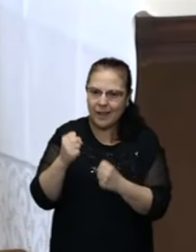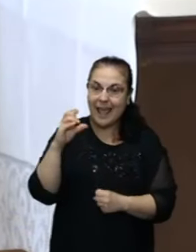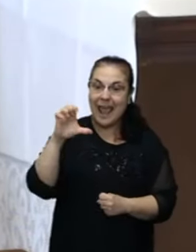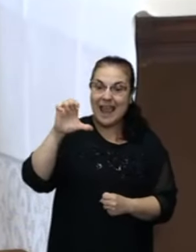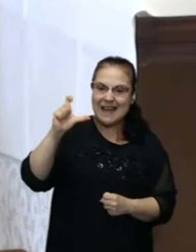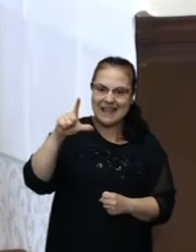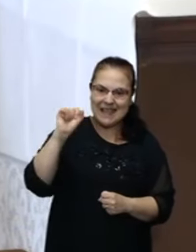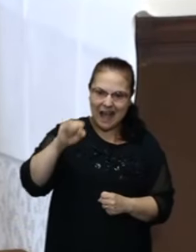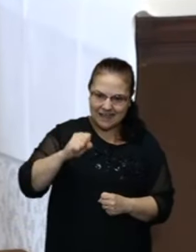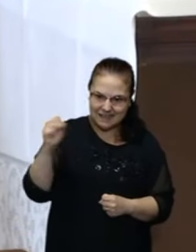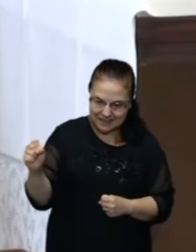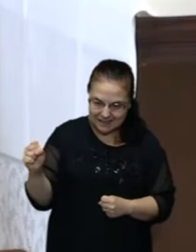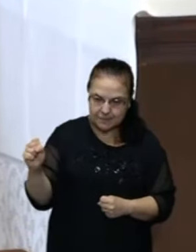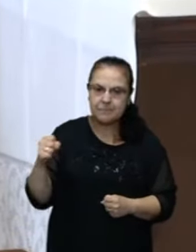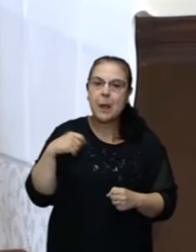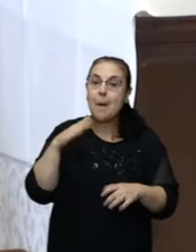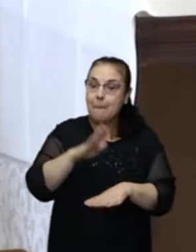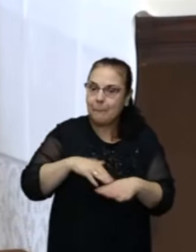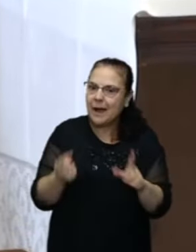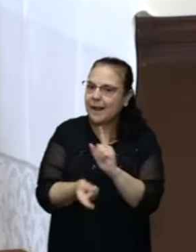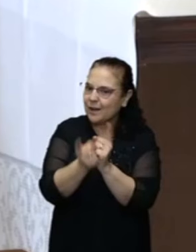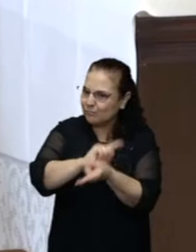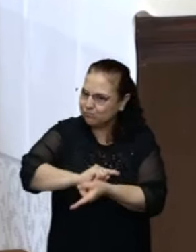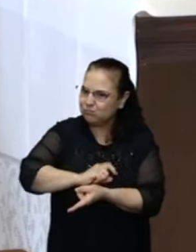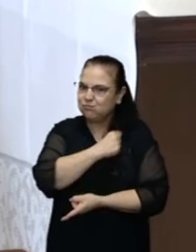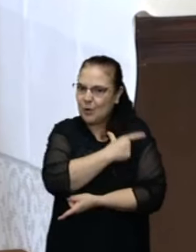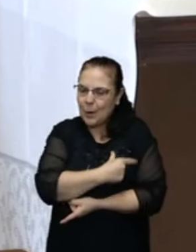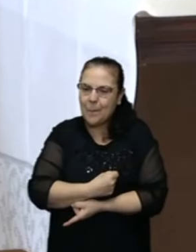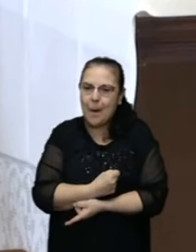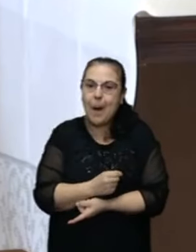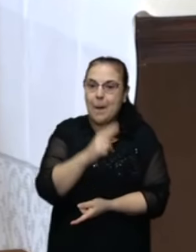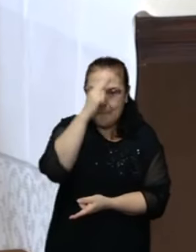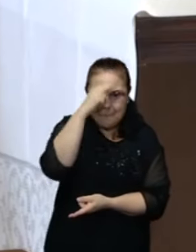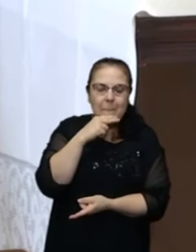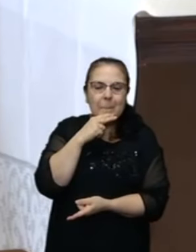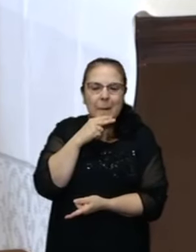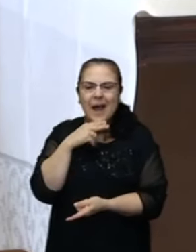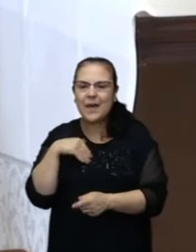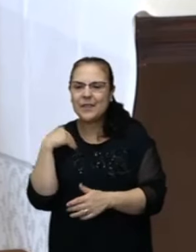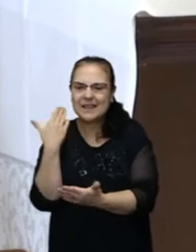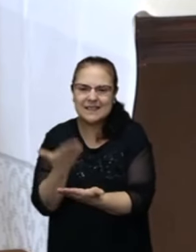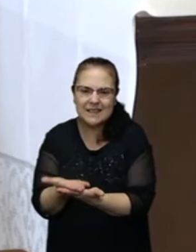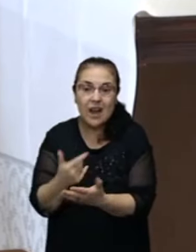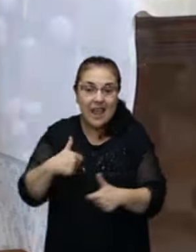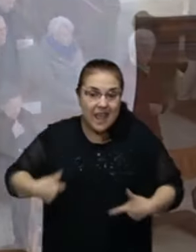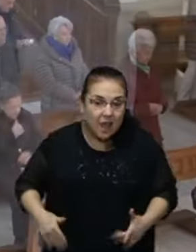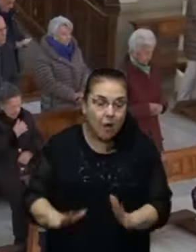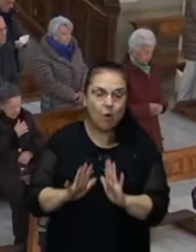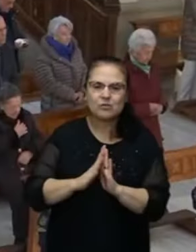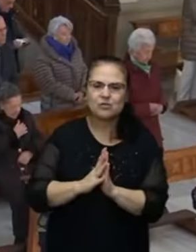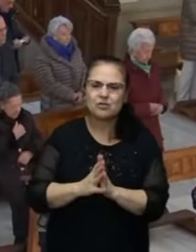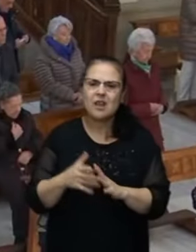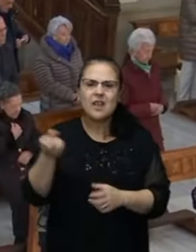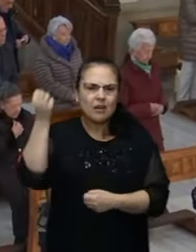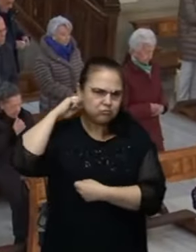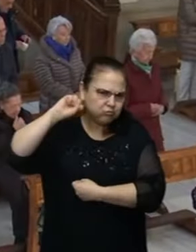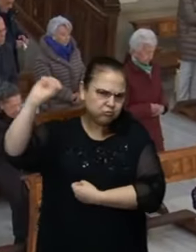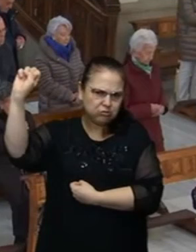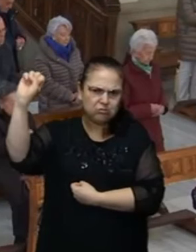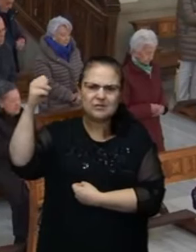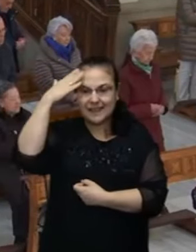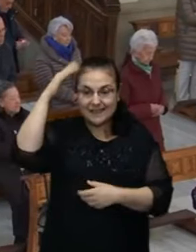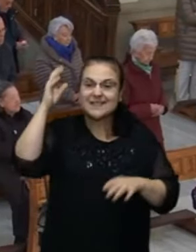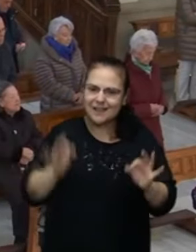para convertir los corazones de los padres hacia los hijos y a los desobedientes a la sensatez de los